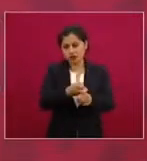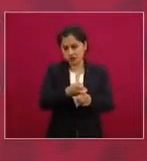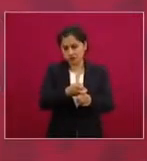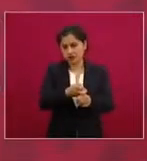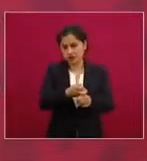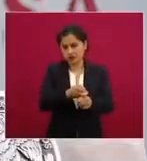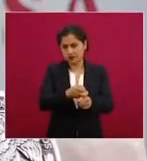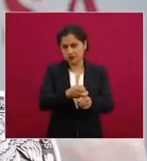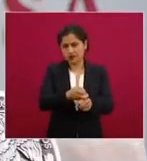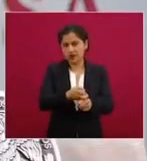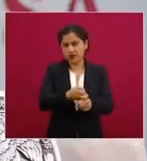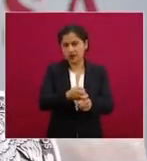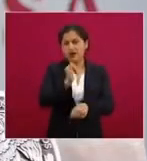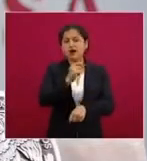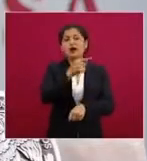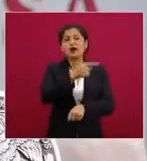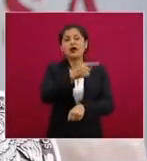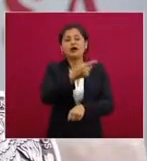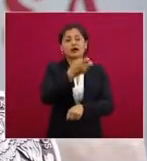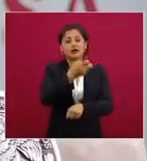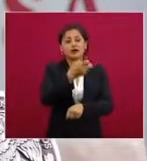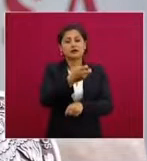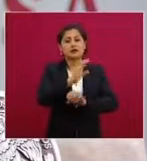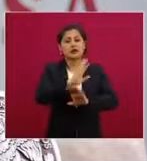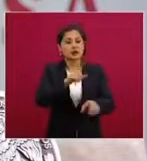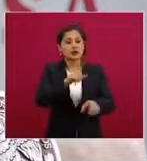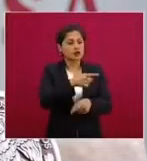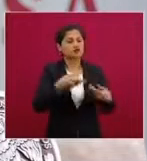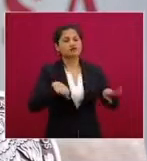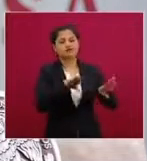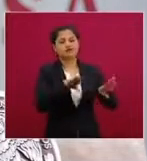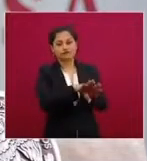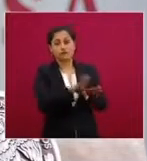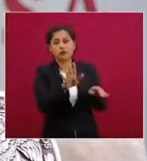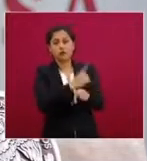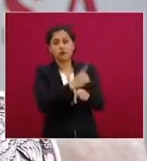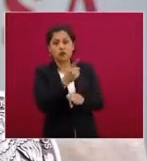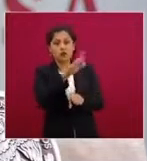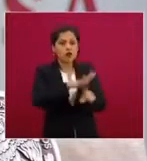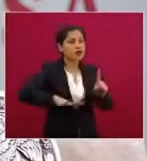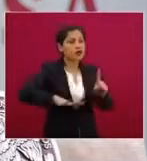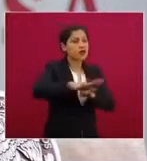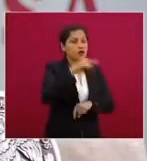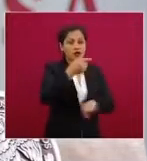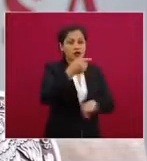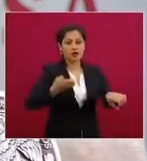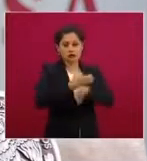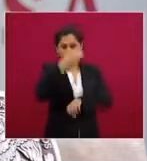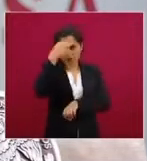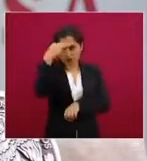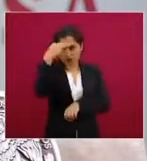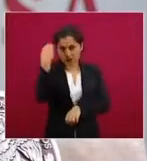que se sometió a una consulta de los ciudadanos en Mexicali, Baja California,